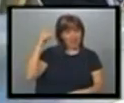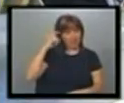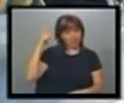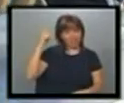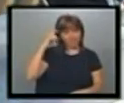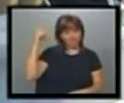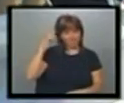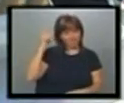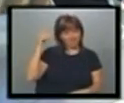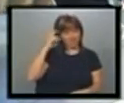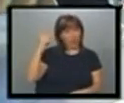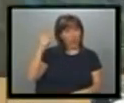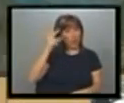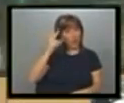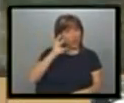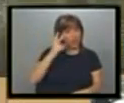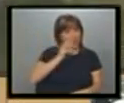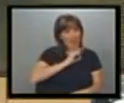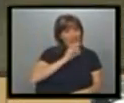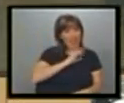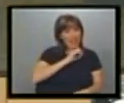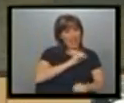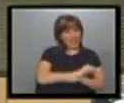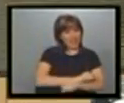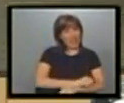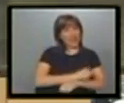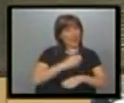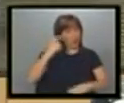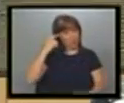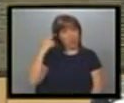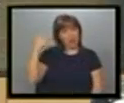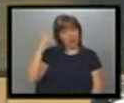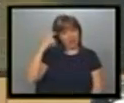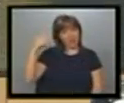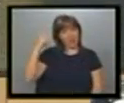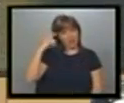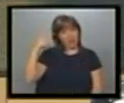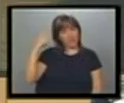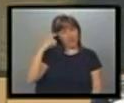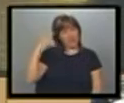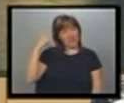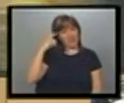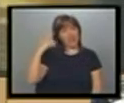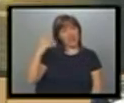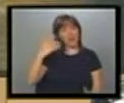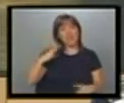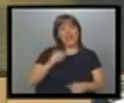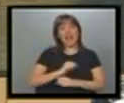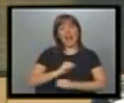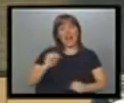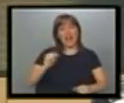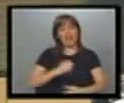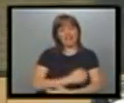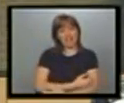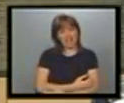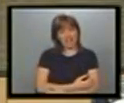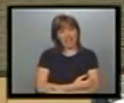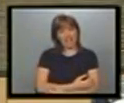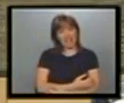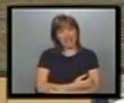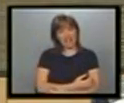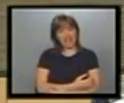Es impresionante estar en una habitación de 2x2 sabiendo que probablemente nunca más vas a salir o que vas a poder ver la luz dentro